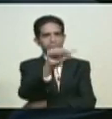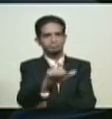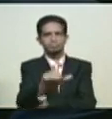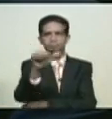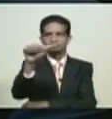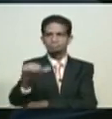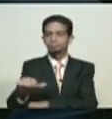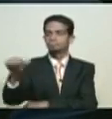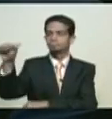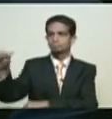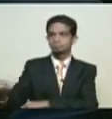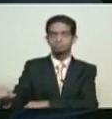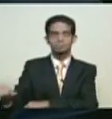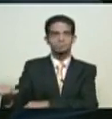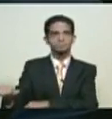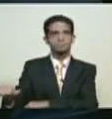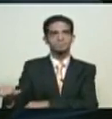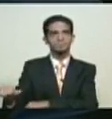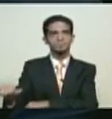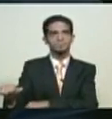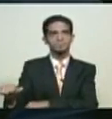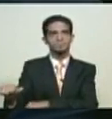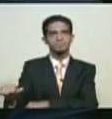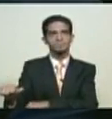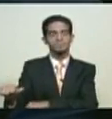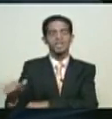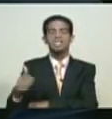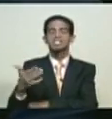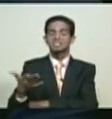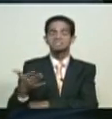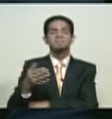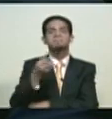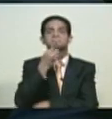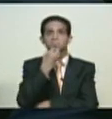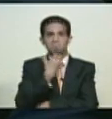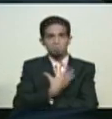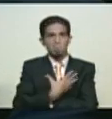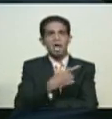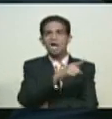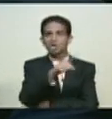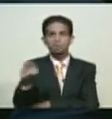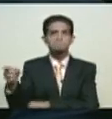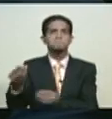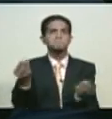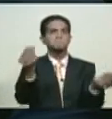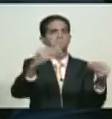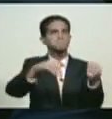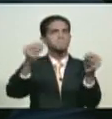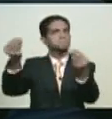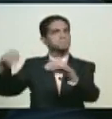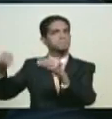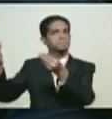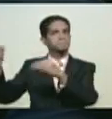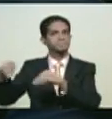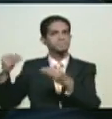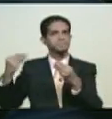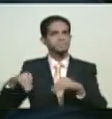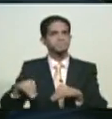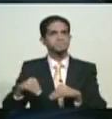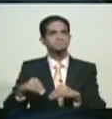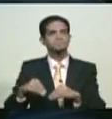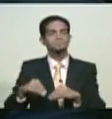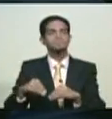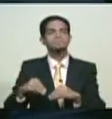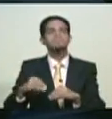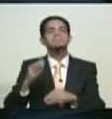y creo que es muy auspicioso que todos estemos empujando en la misma dirección sé que se